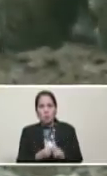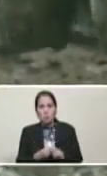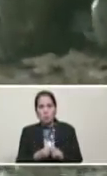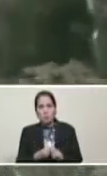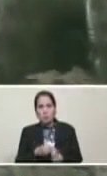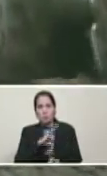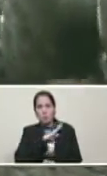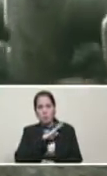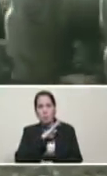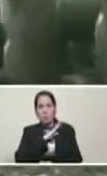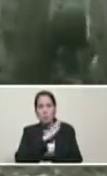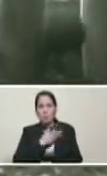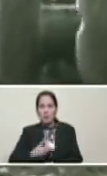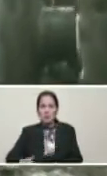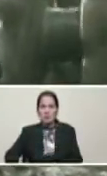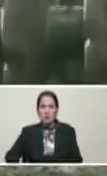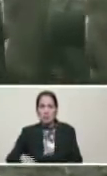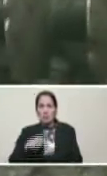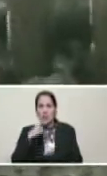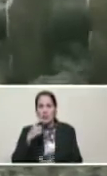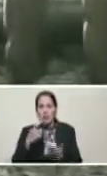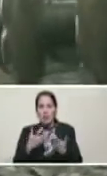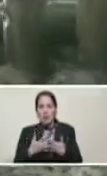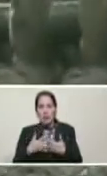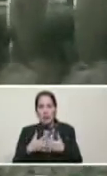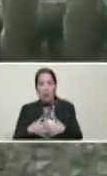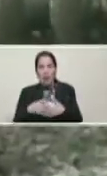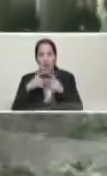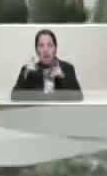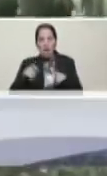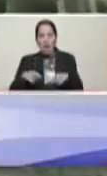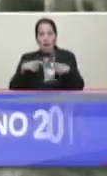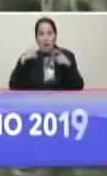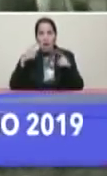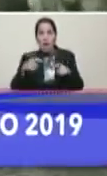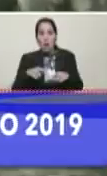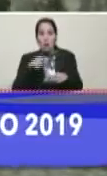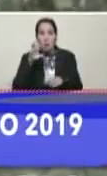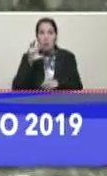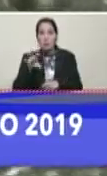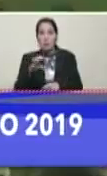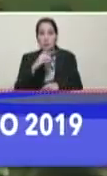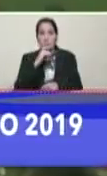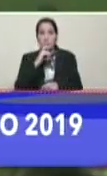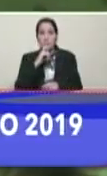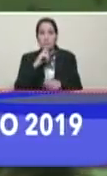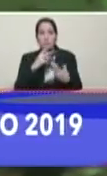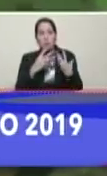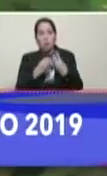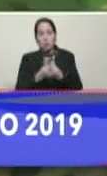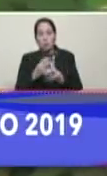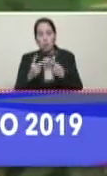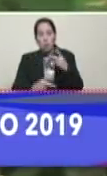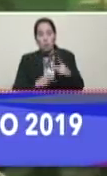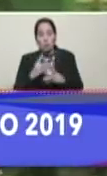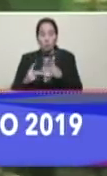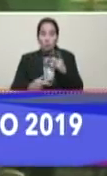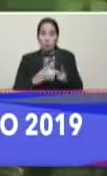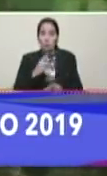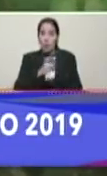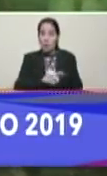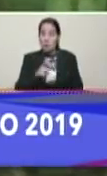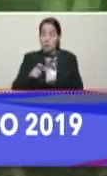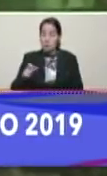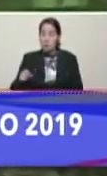presidente de agropatria y por supuesto en compañía de nuestro pueblo de nuestros productores de la gente que hace posible